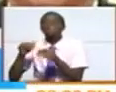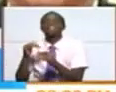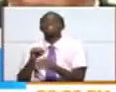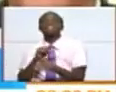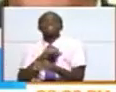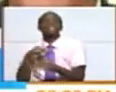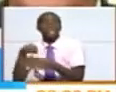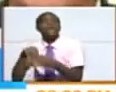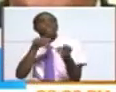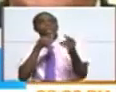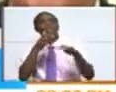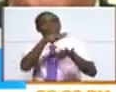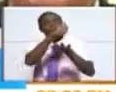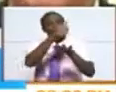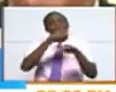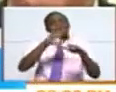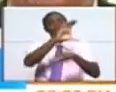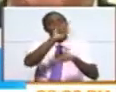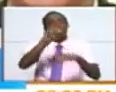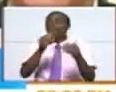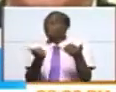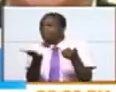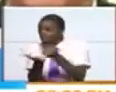tanto, Couso,